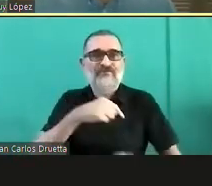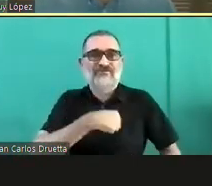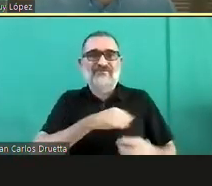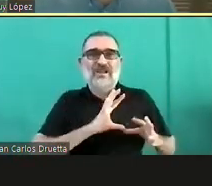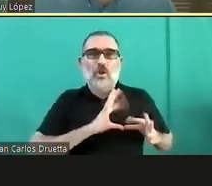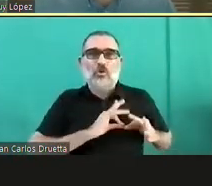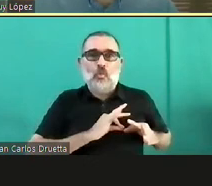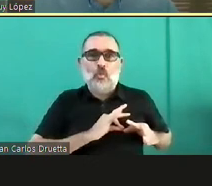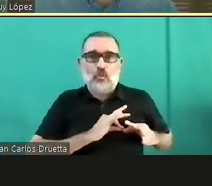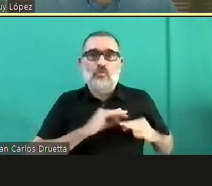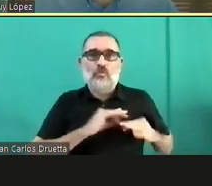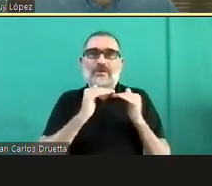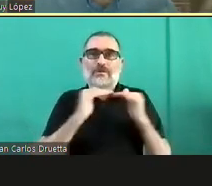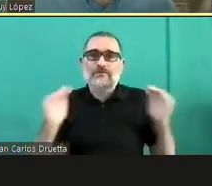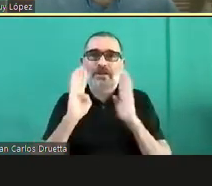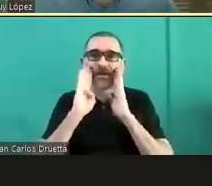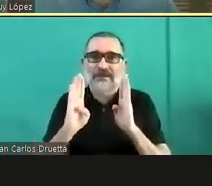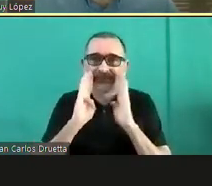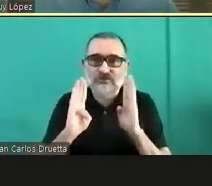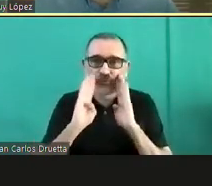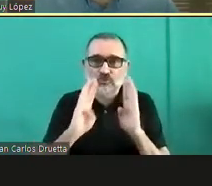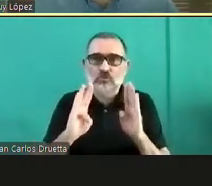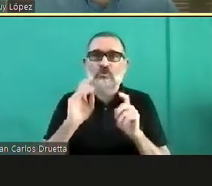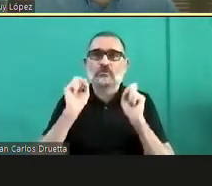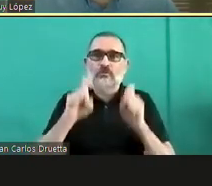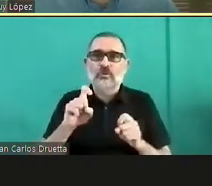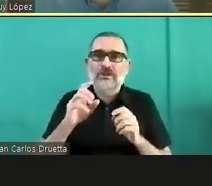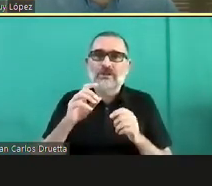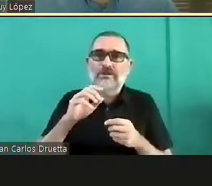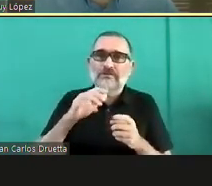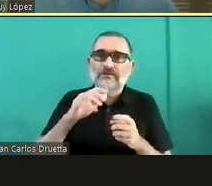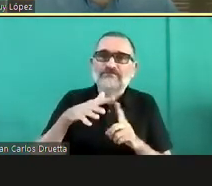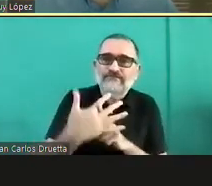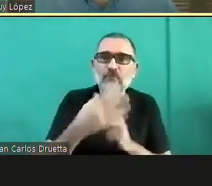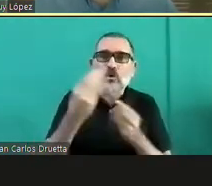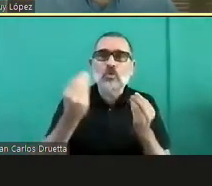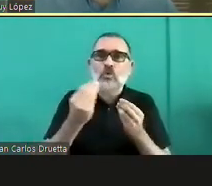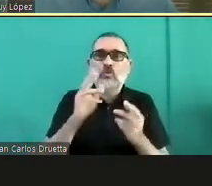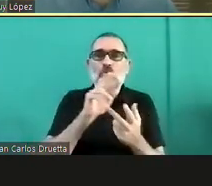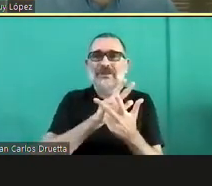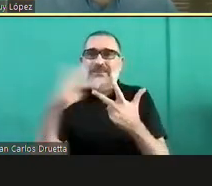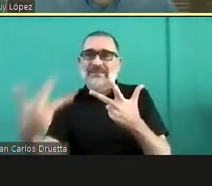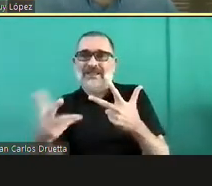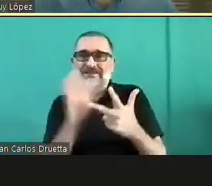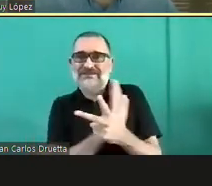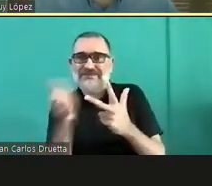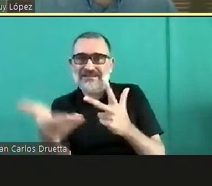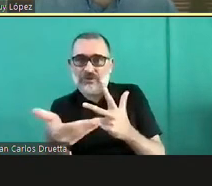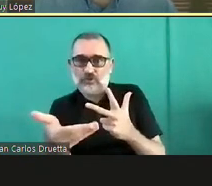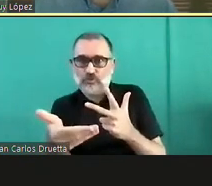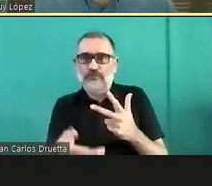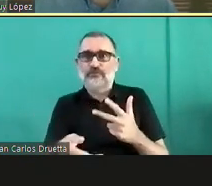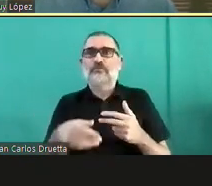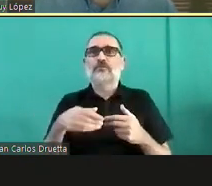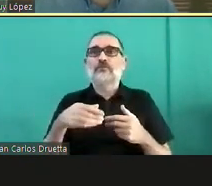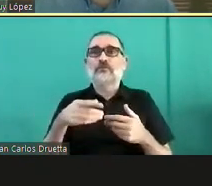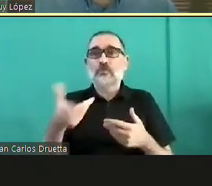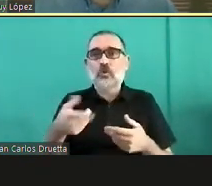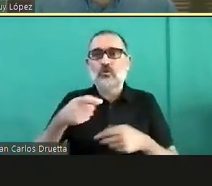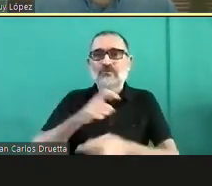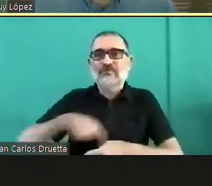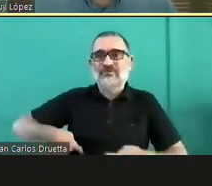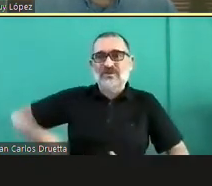blindaje del conflicto de interés en la acción del primer nivel de atención con las acciones comunitarias